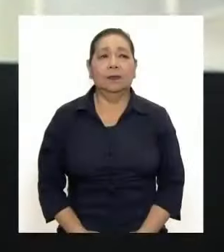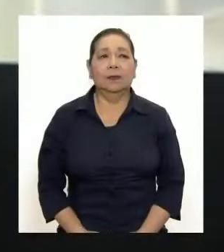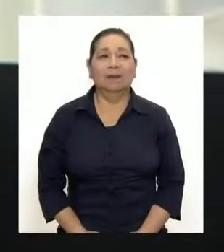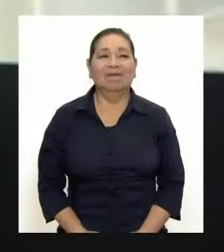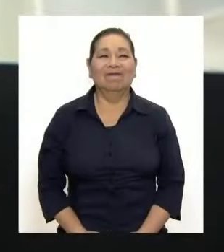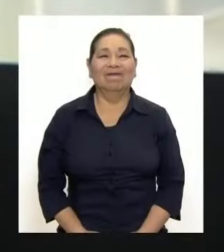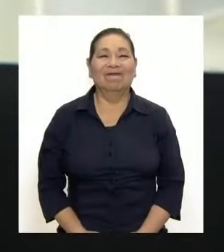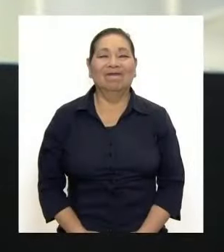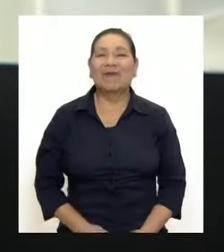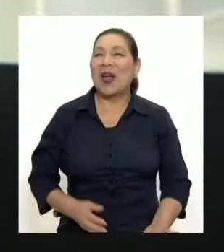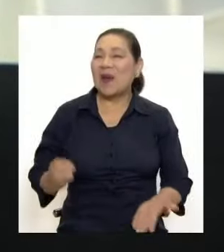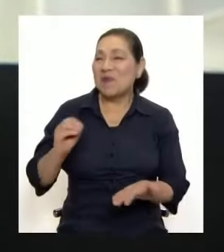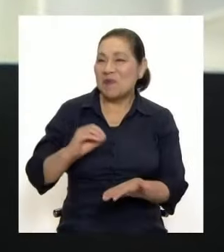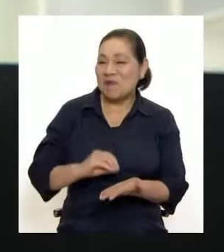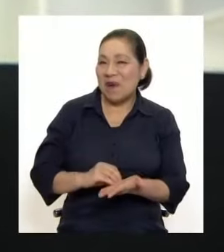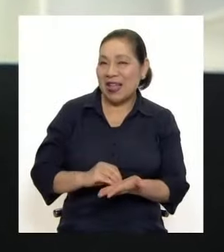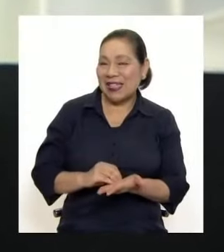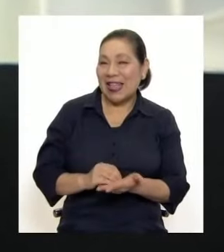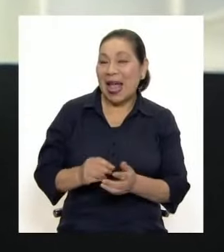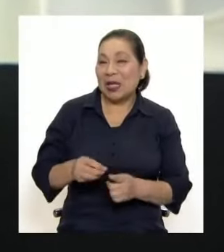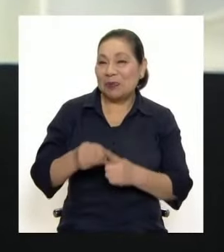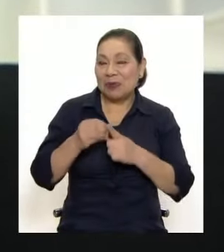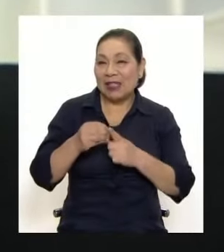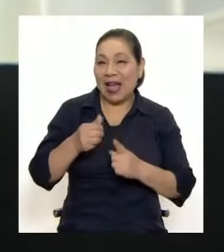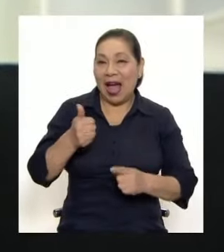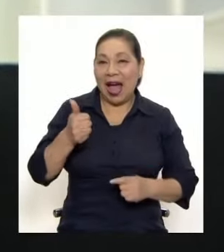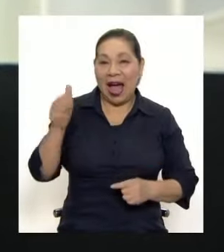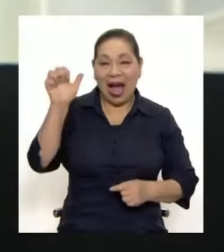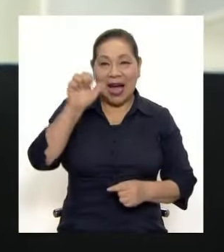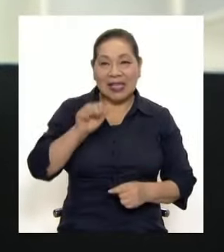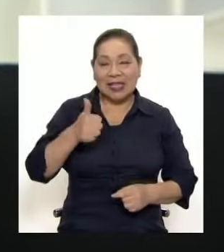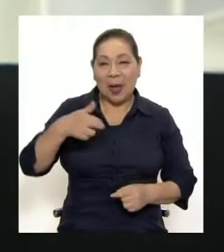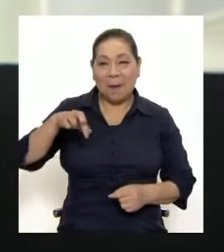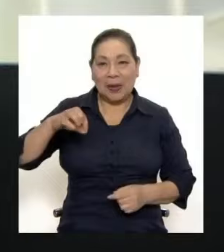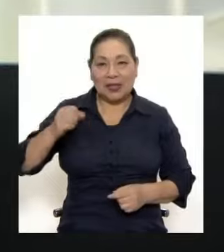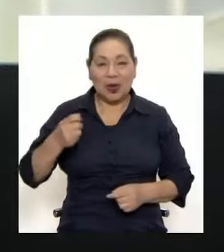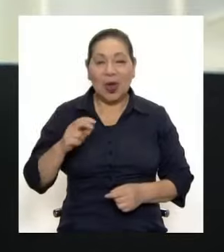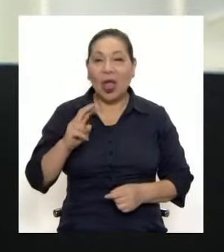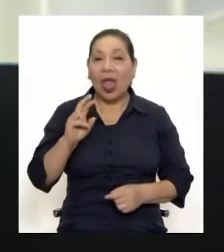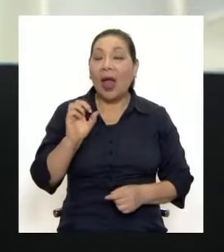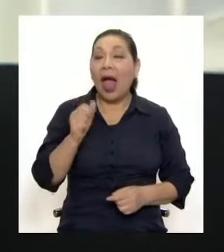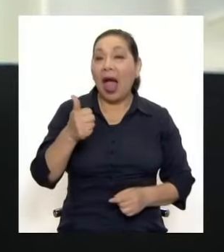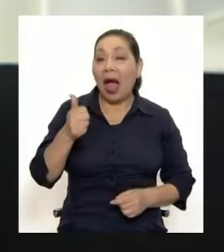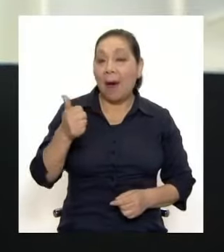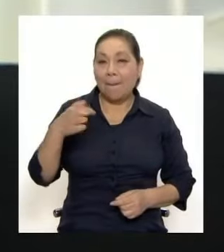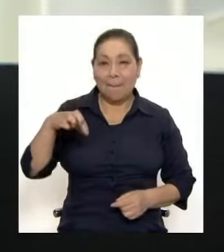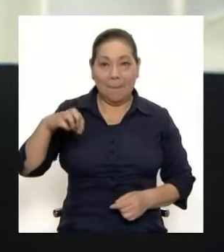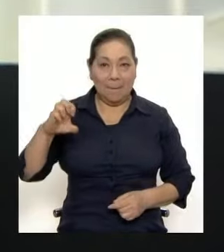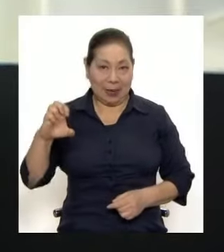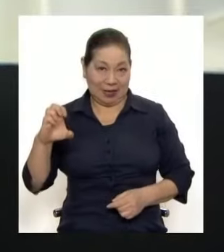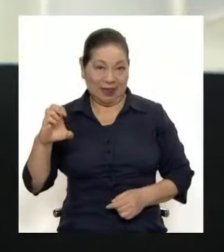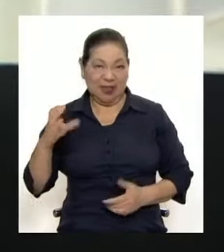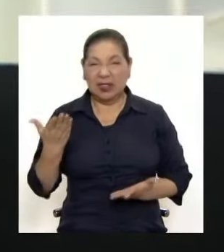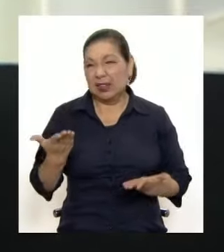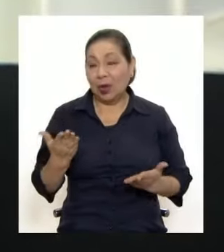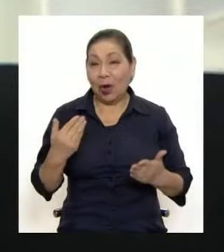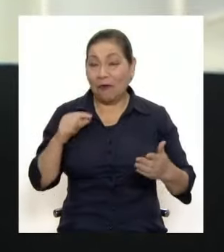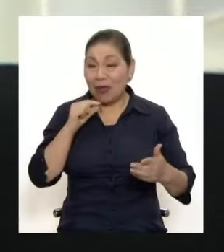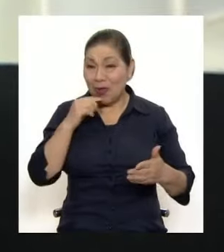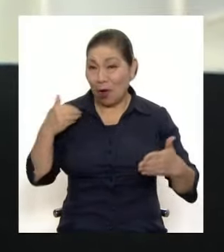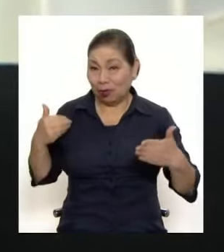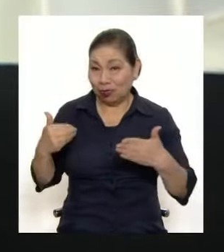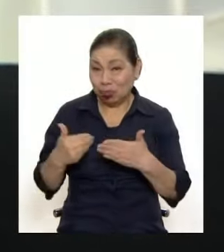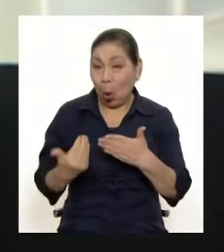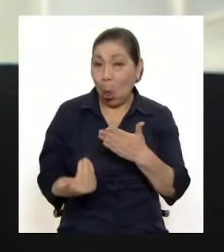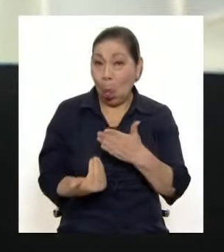regresamos continuamos en nuestro programa especial ascia Pacífico apec 2024 estamos en lo que es las vísperas ya de la